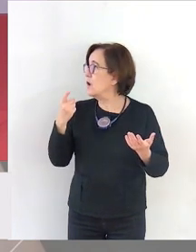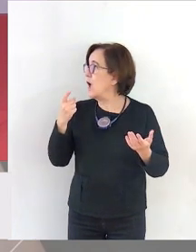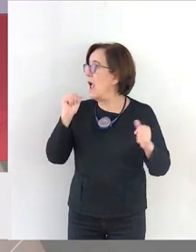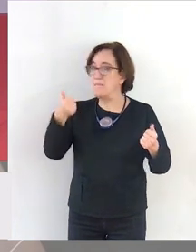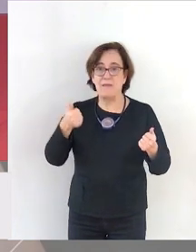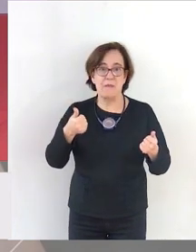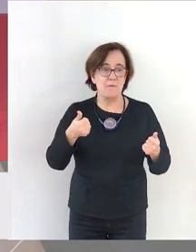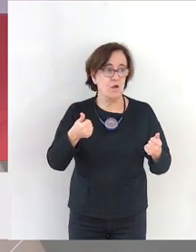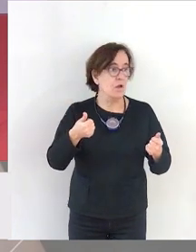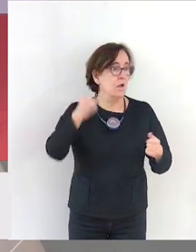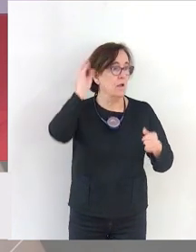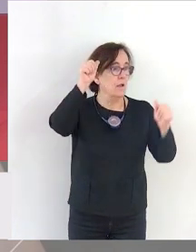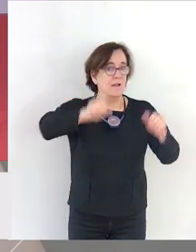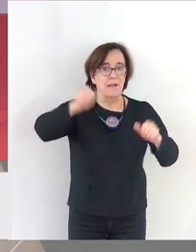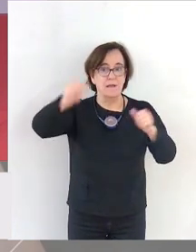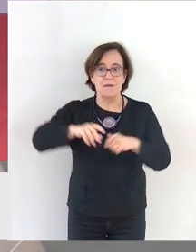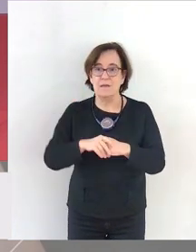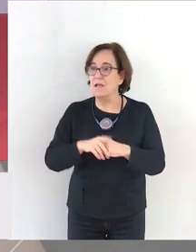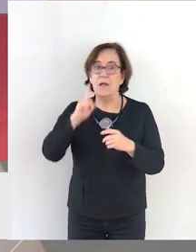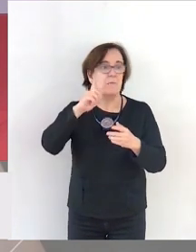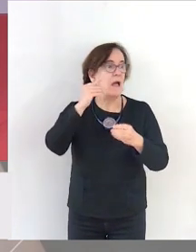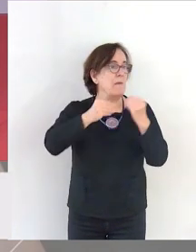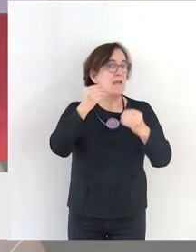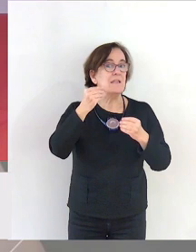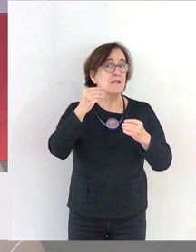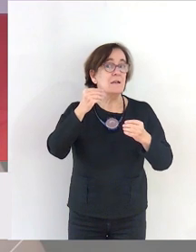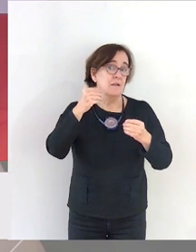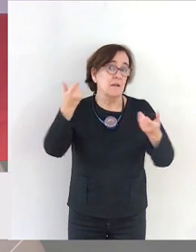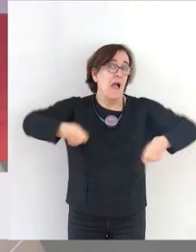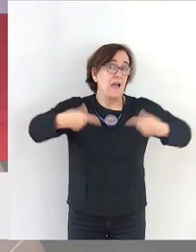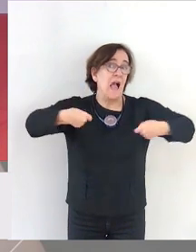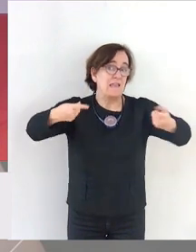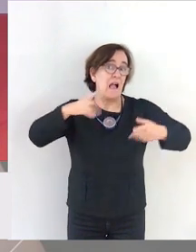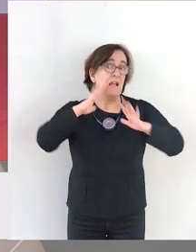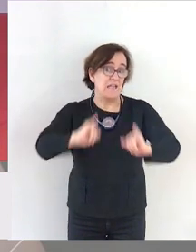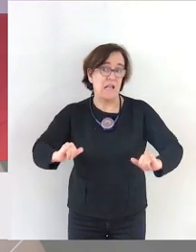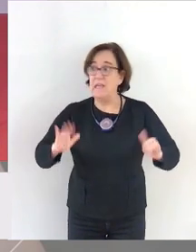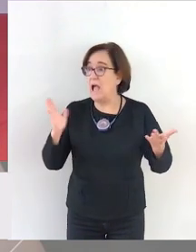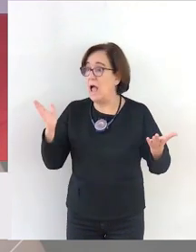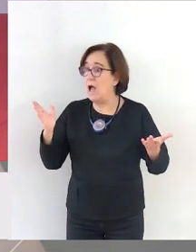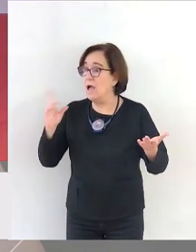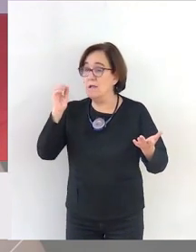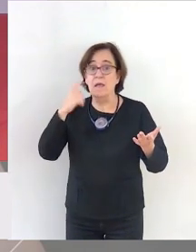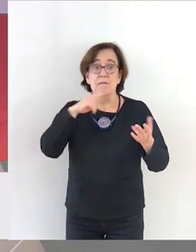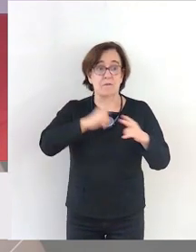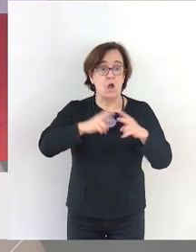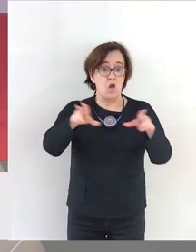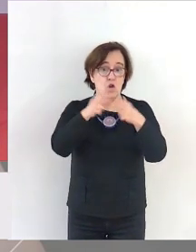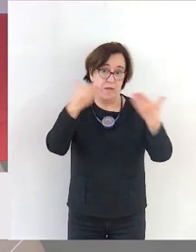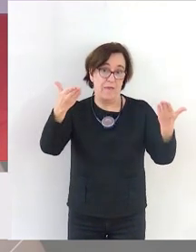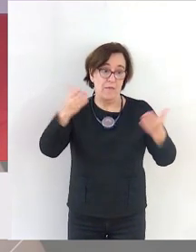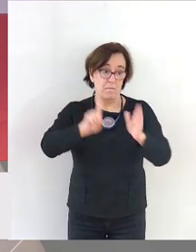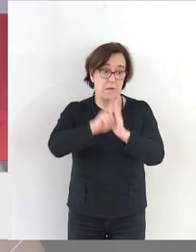principio no de su intervención el hecho de consumir más energía garantiza bueno es señal de sociedades más